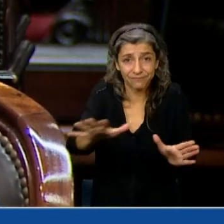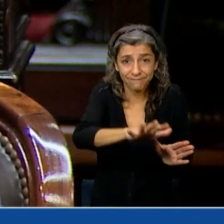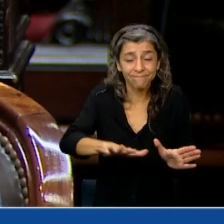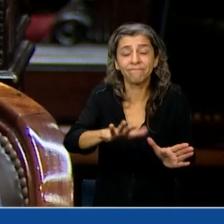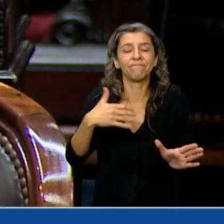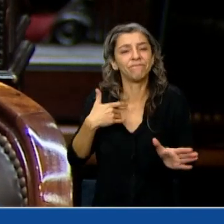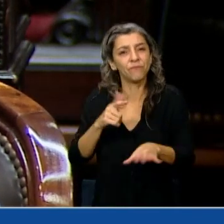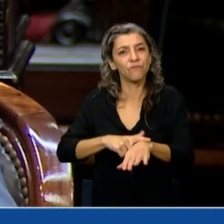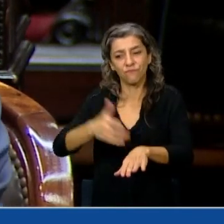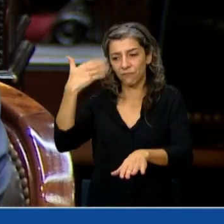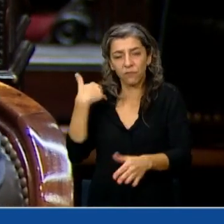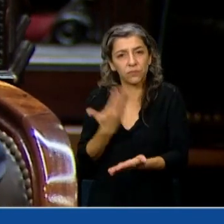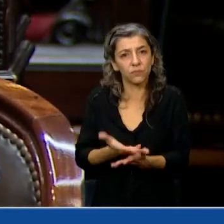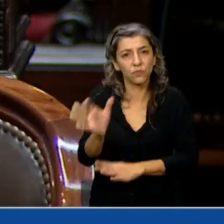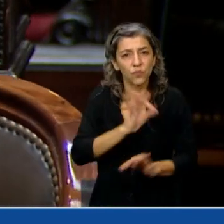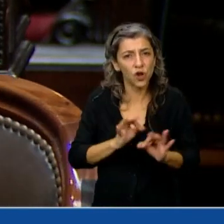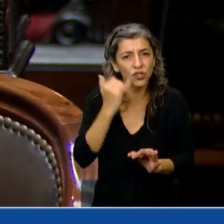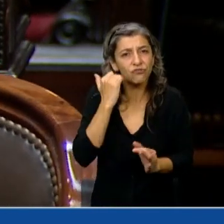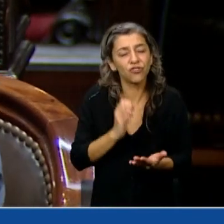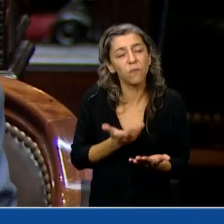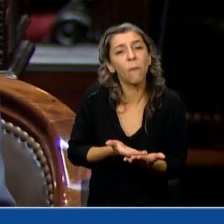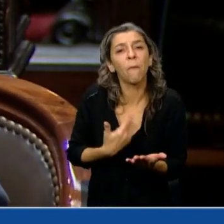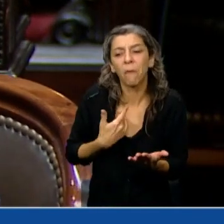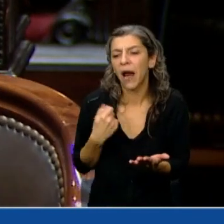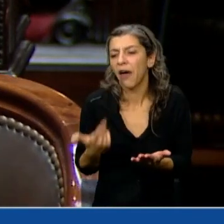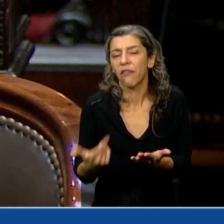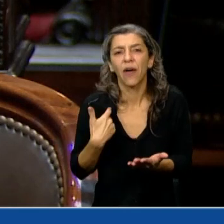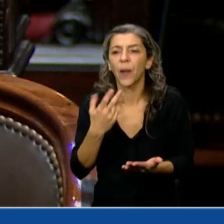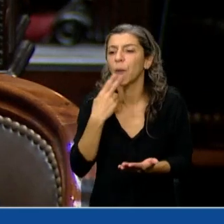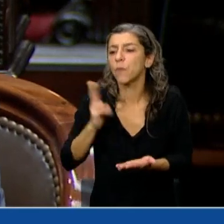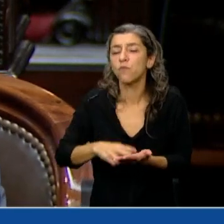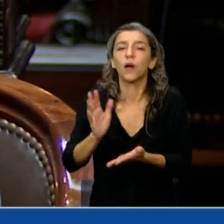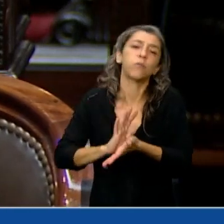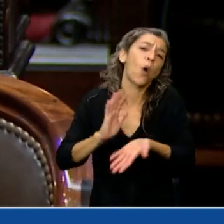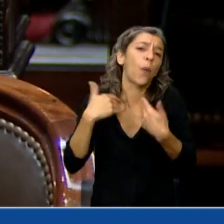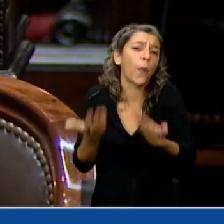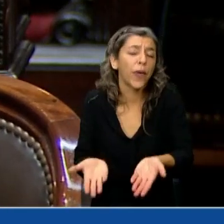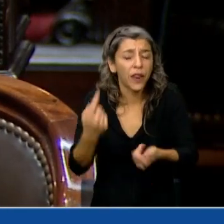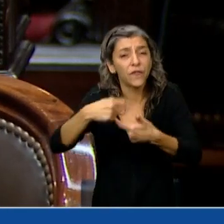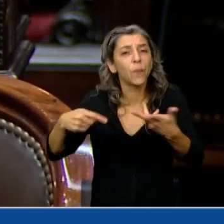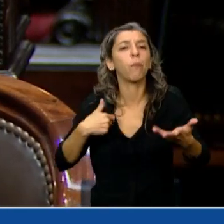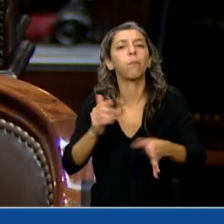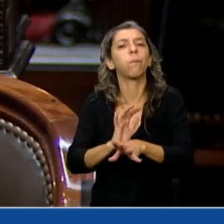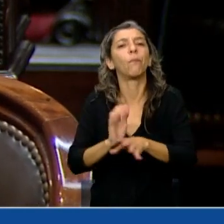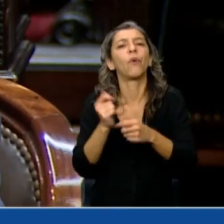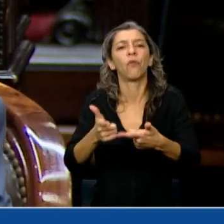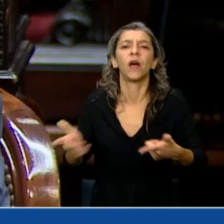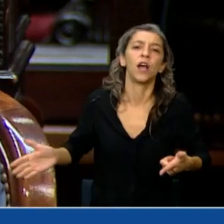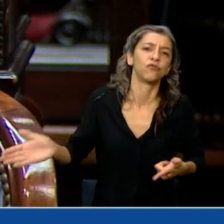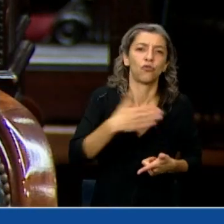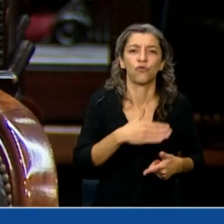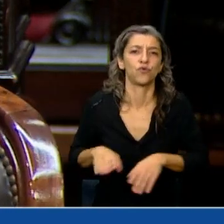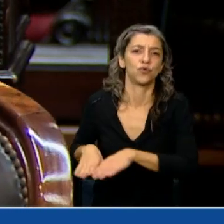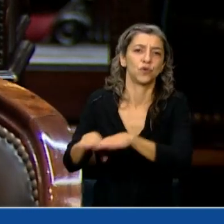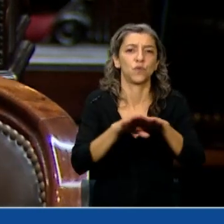mi autoría, que plantea créditos, beneficios fiscales muy parecidos a este régimen, pero para todos por igual. Ese es el